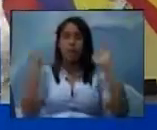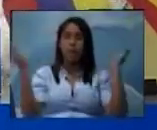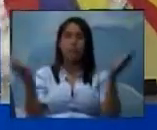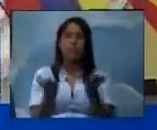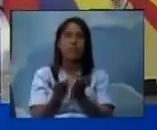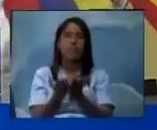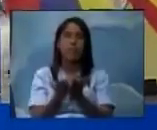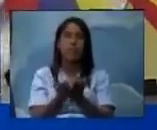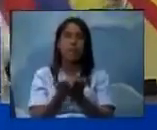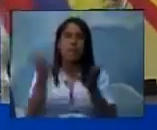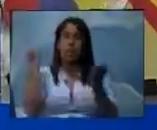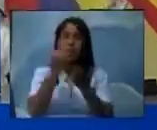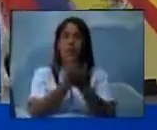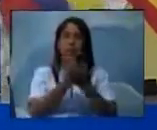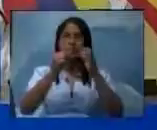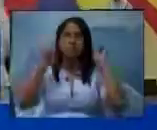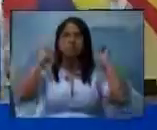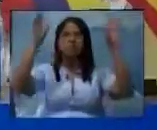la tierra.